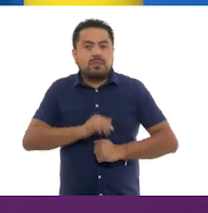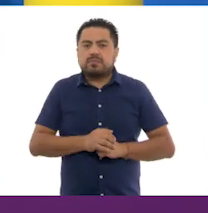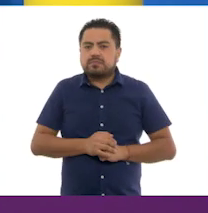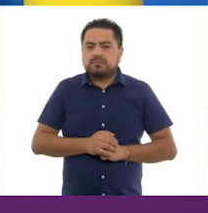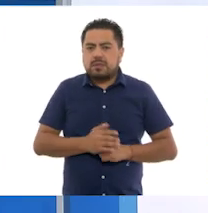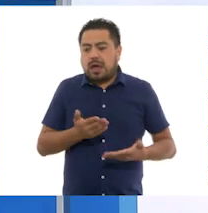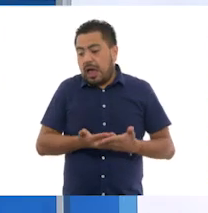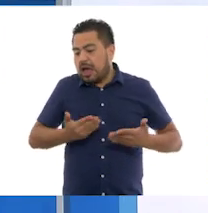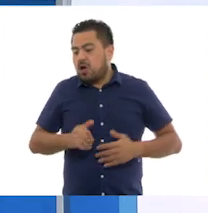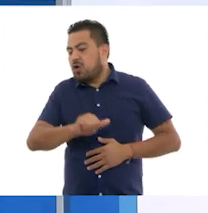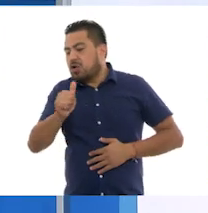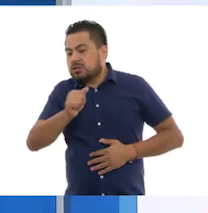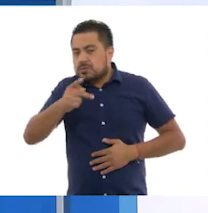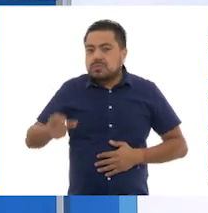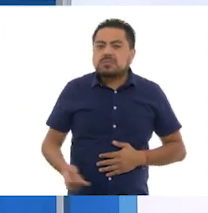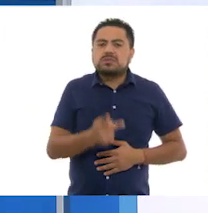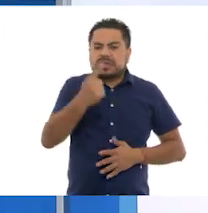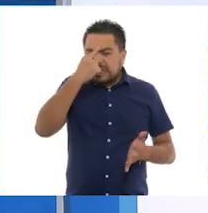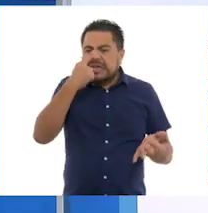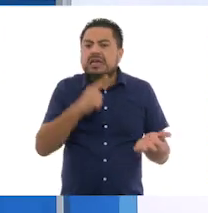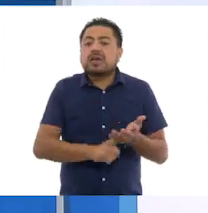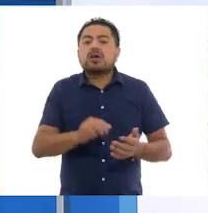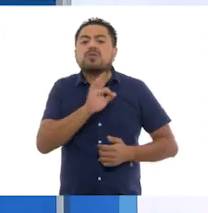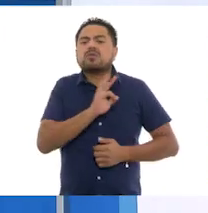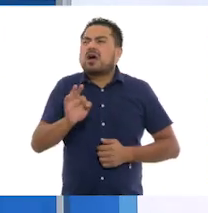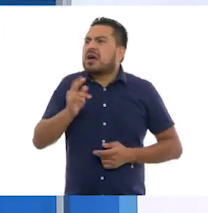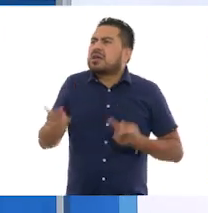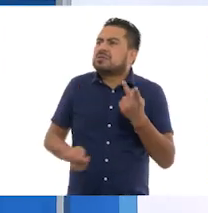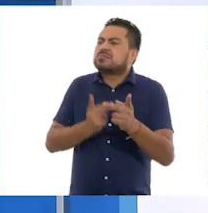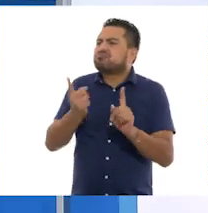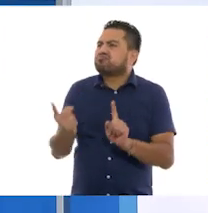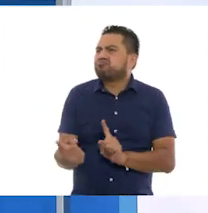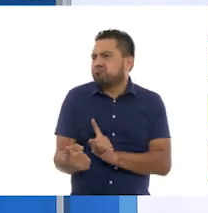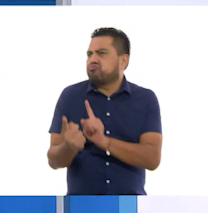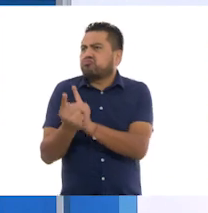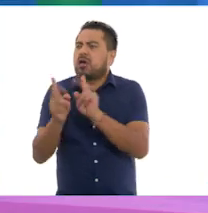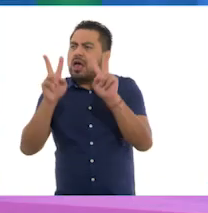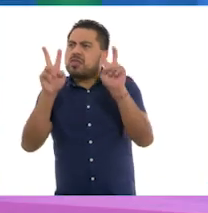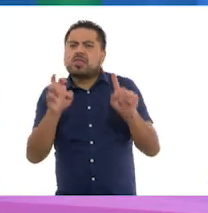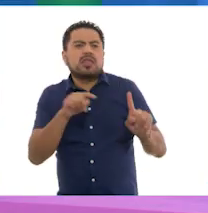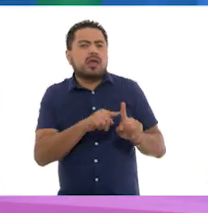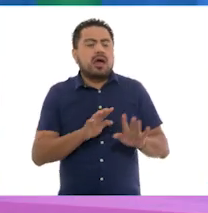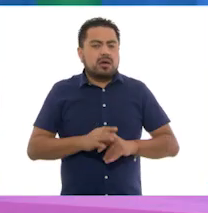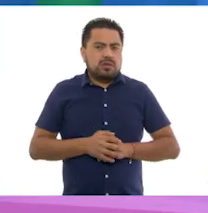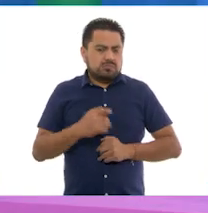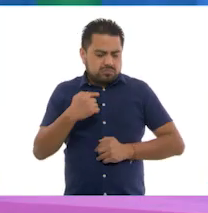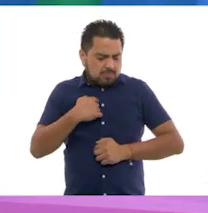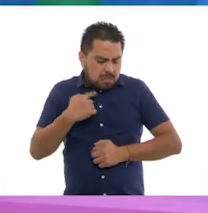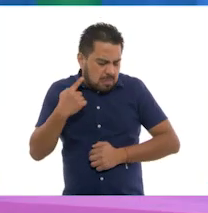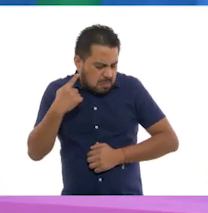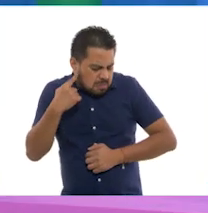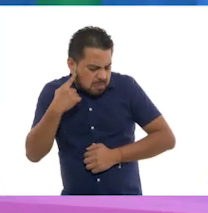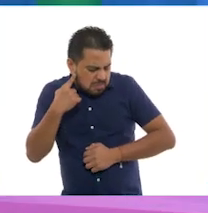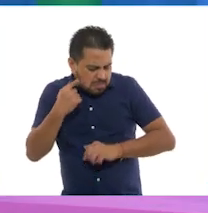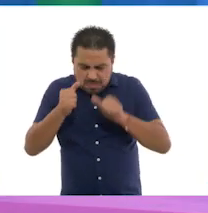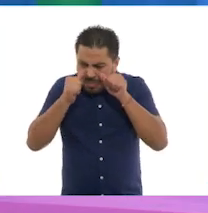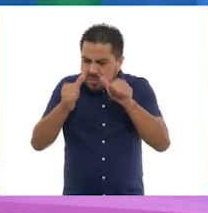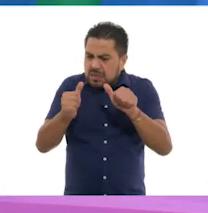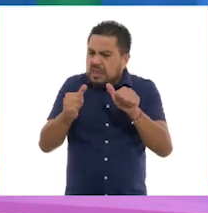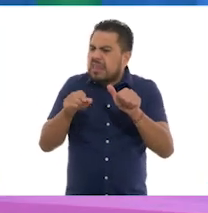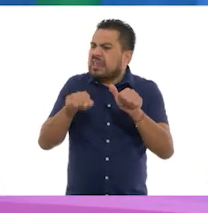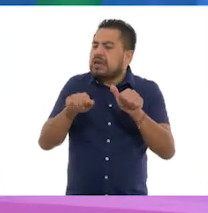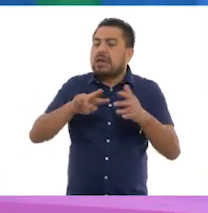Siguiente pregunta, Juan Carlos. ¿A quién crees que podemos preguntarle sobre este tema? Pues yo he escuchado que quienes se dedican a esto